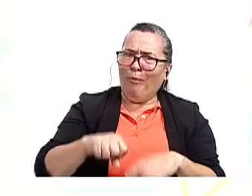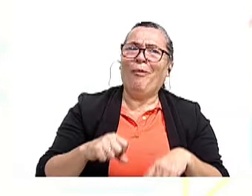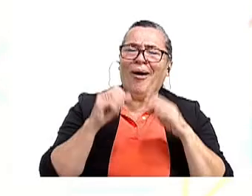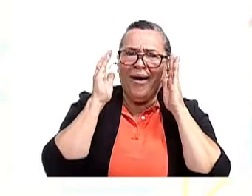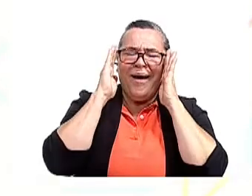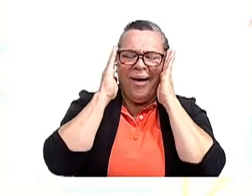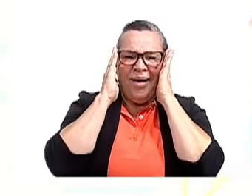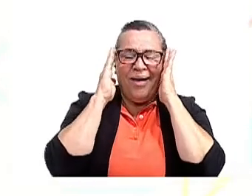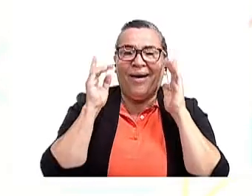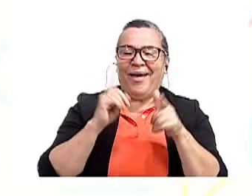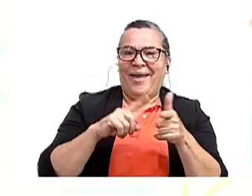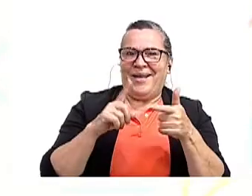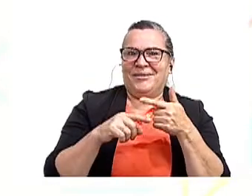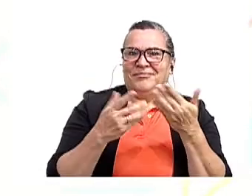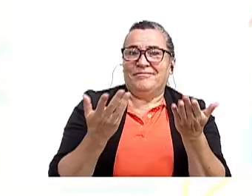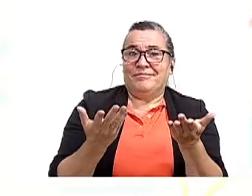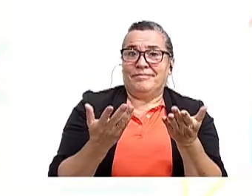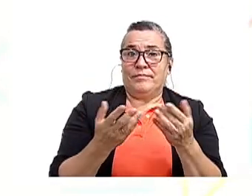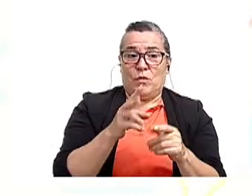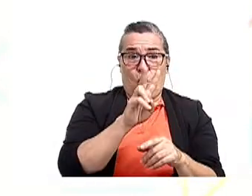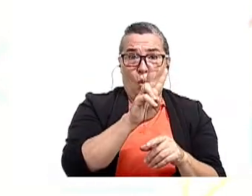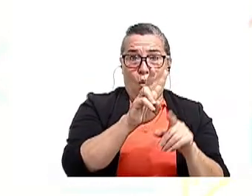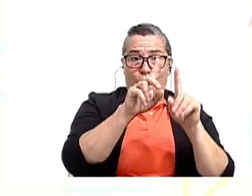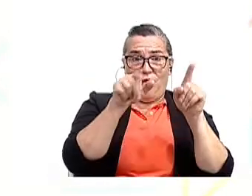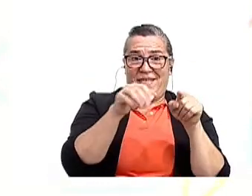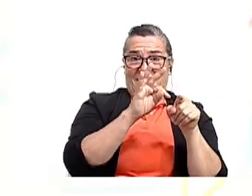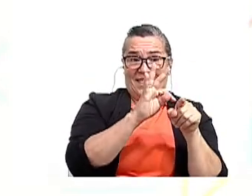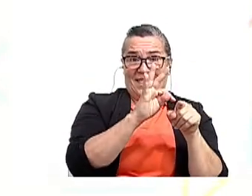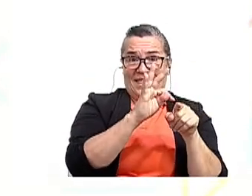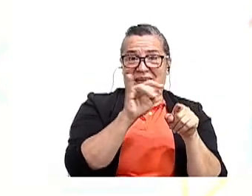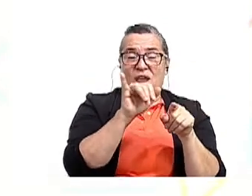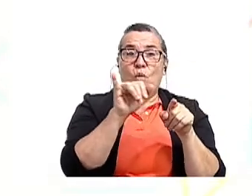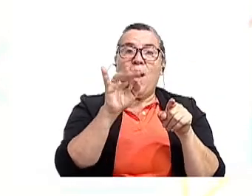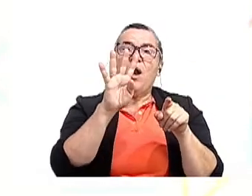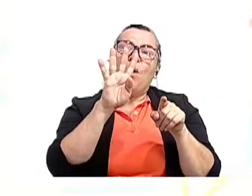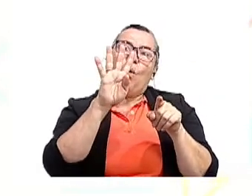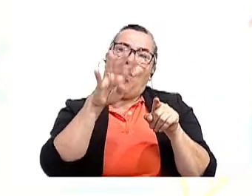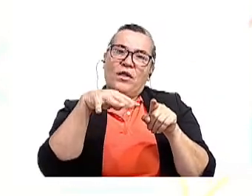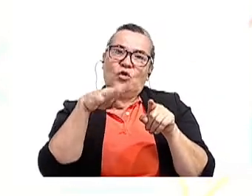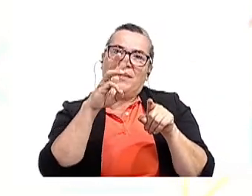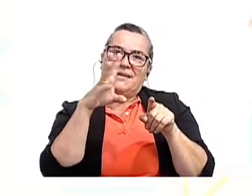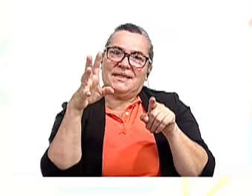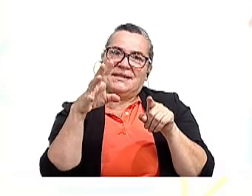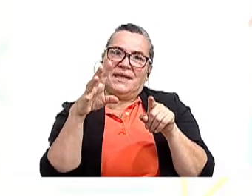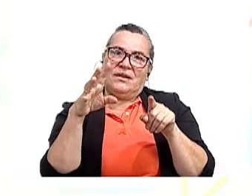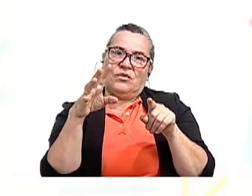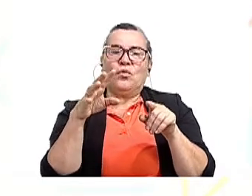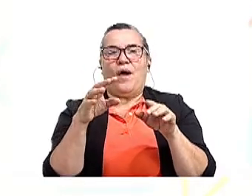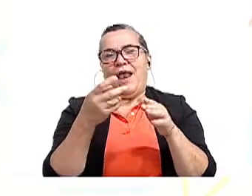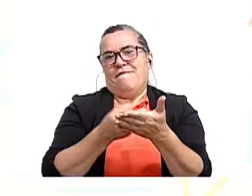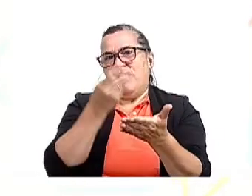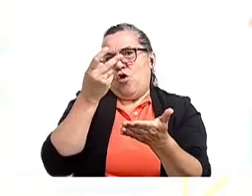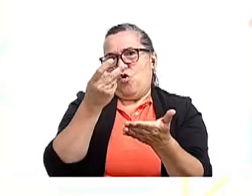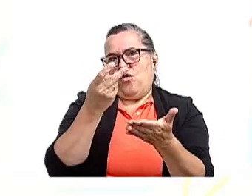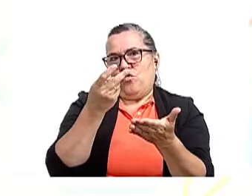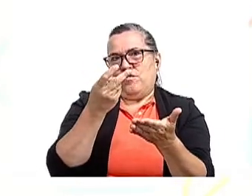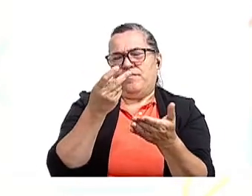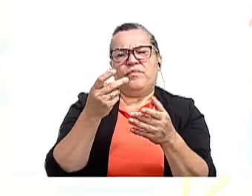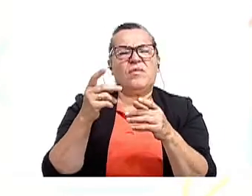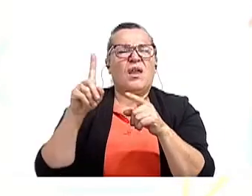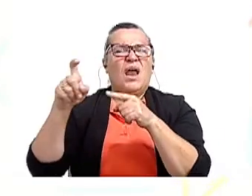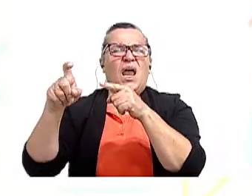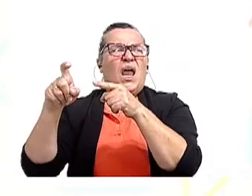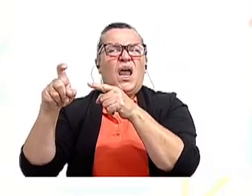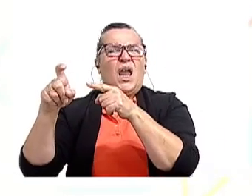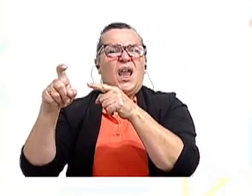hacerlo. En este caso, V de t va a ser 4.600, es decir, el valor del equipo de cómputo. ¿Y cuál va a ser la incógnita?